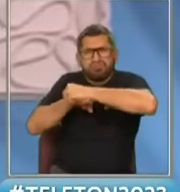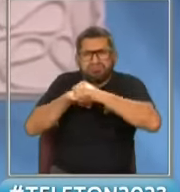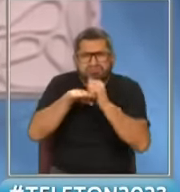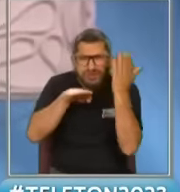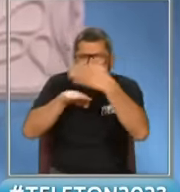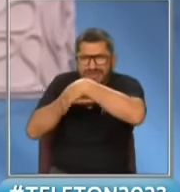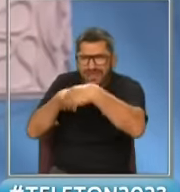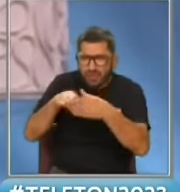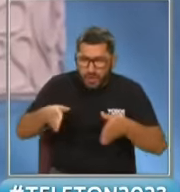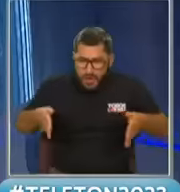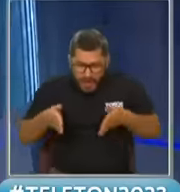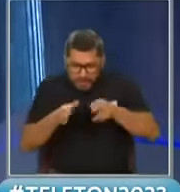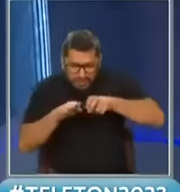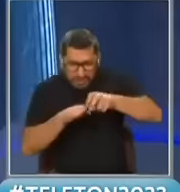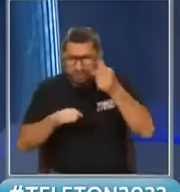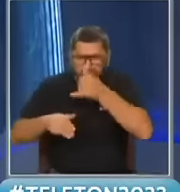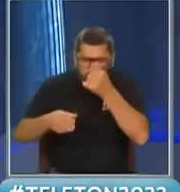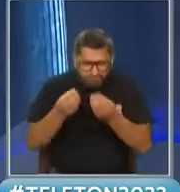¿qué hacíamos?